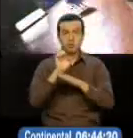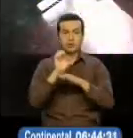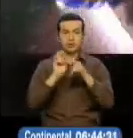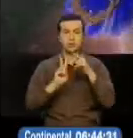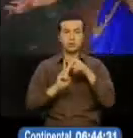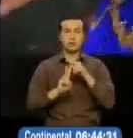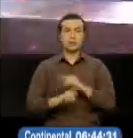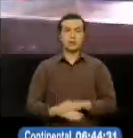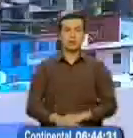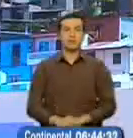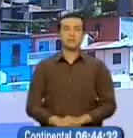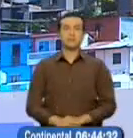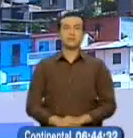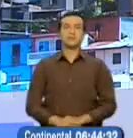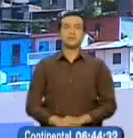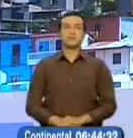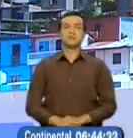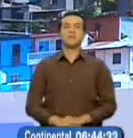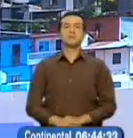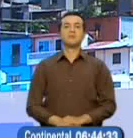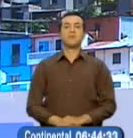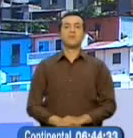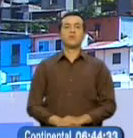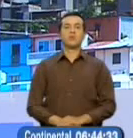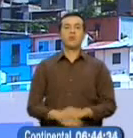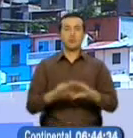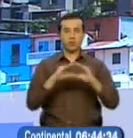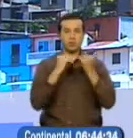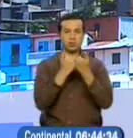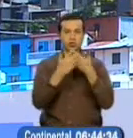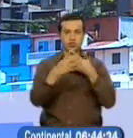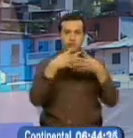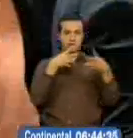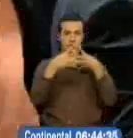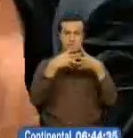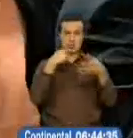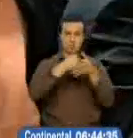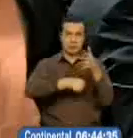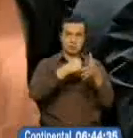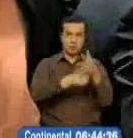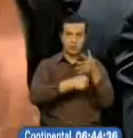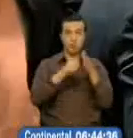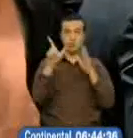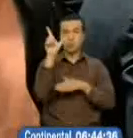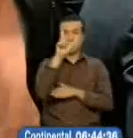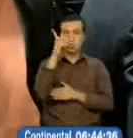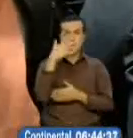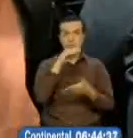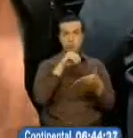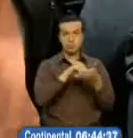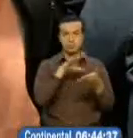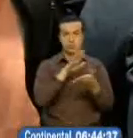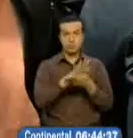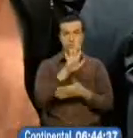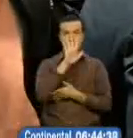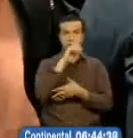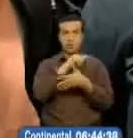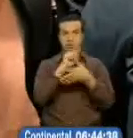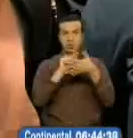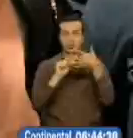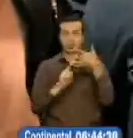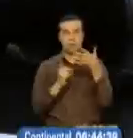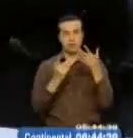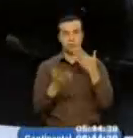Ecuador TV. El Frente de Transparencia y Lucha contra la Corrupción definió este lunes los mecanismos de implementación de los 5 ejes